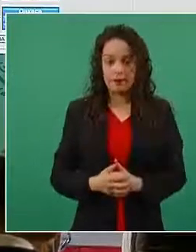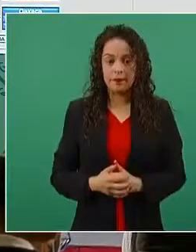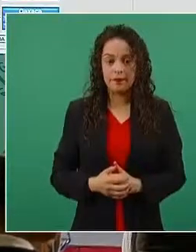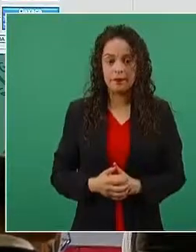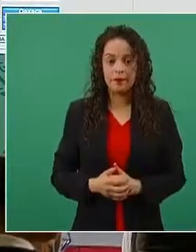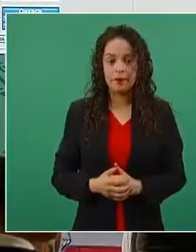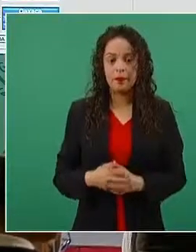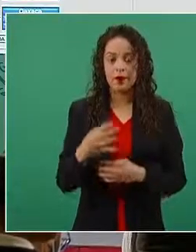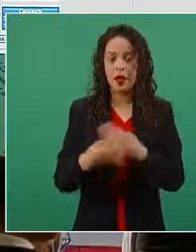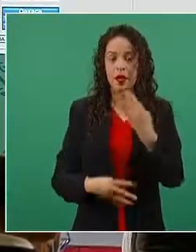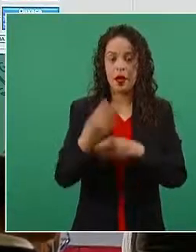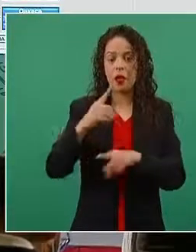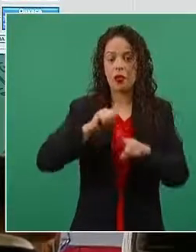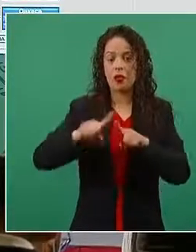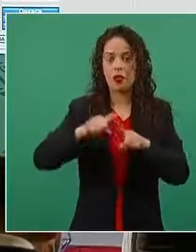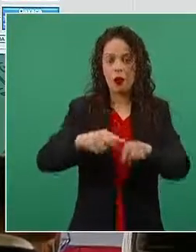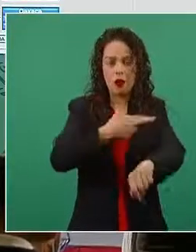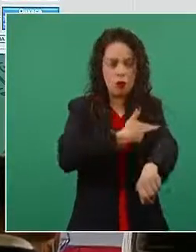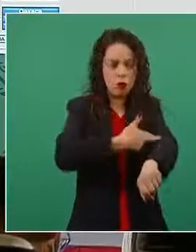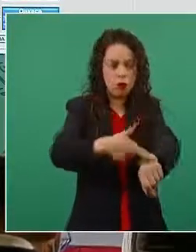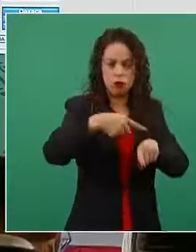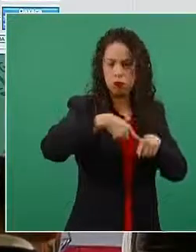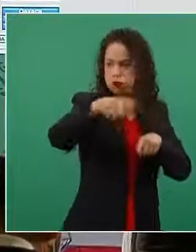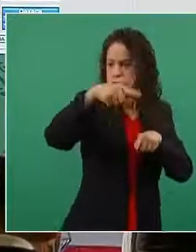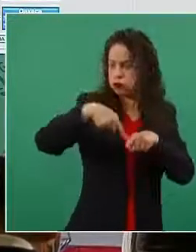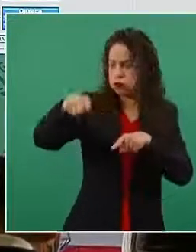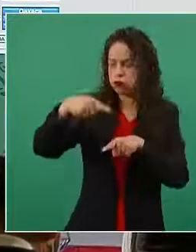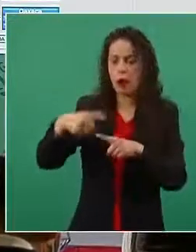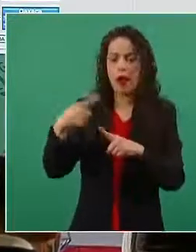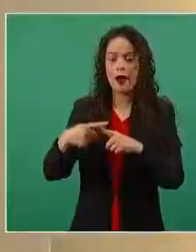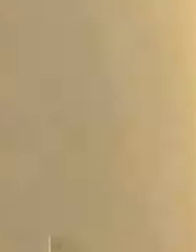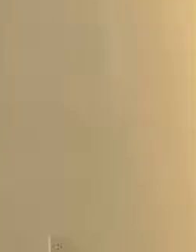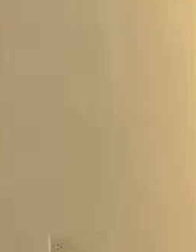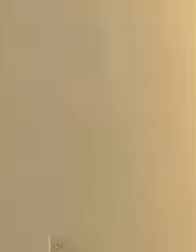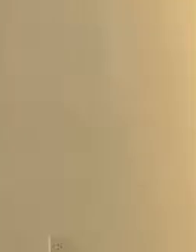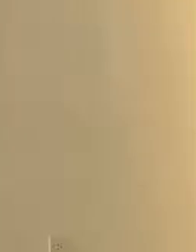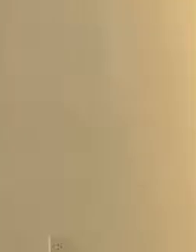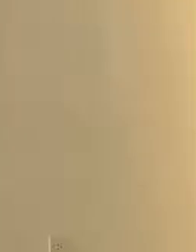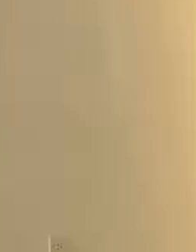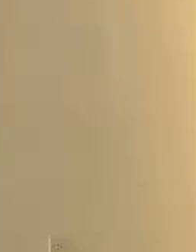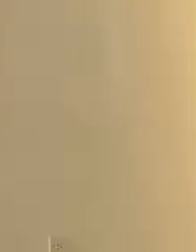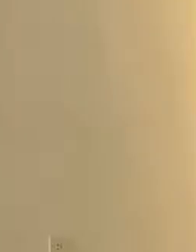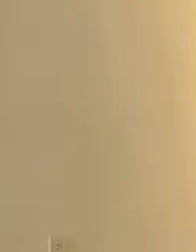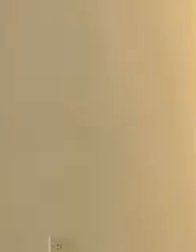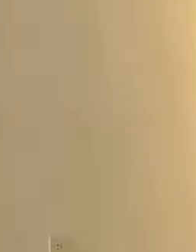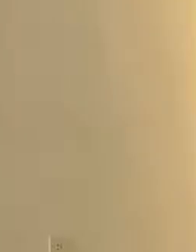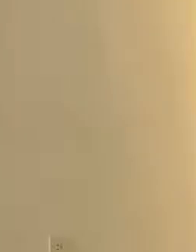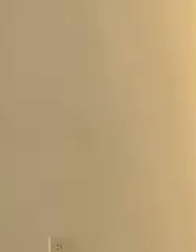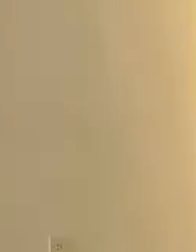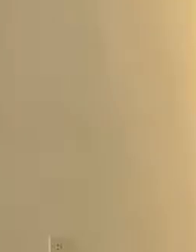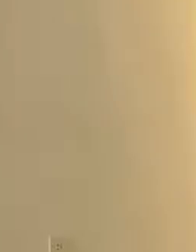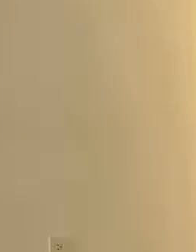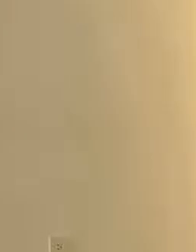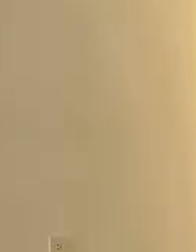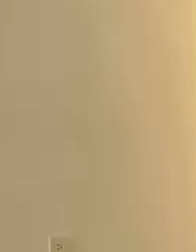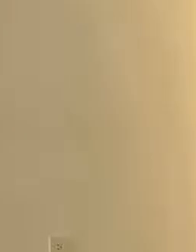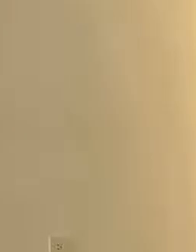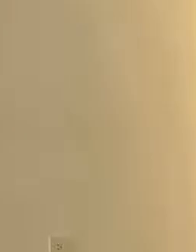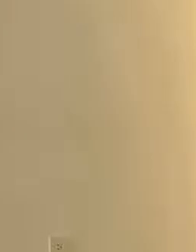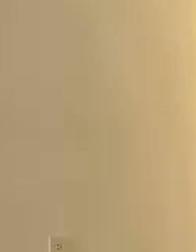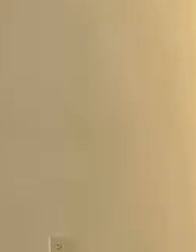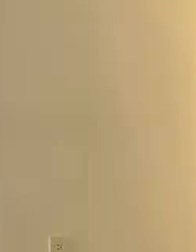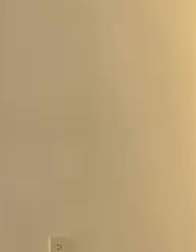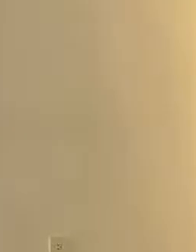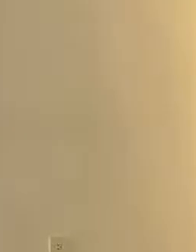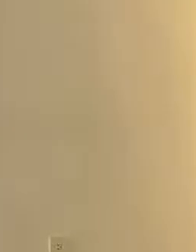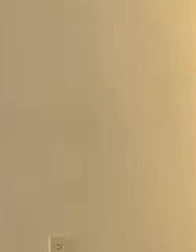y 14 rutas organizadas por Birmex para cubrir a 14 estados, que son la Ruta 1,